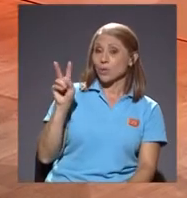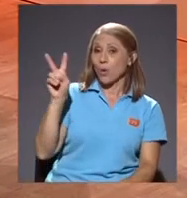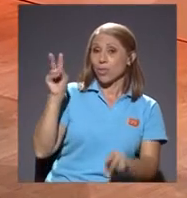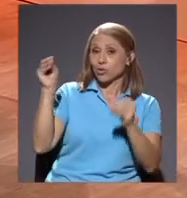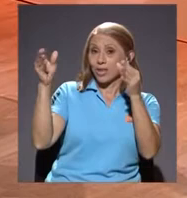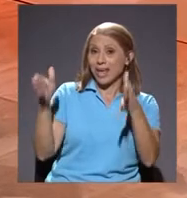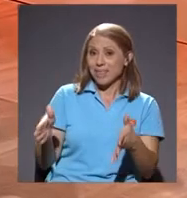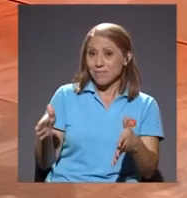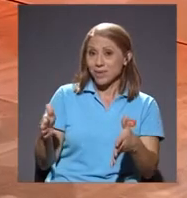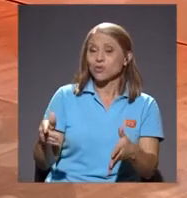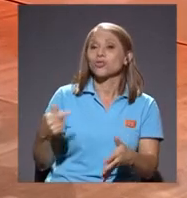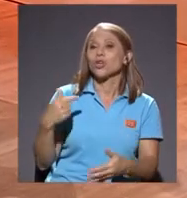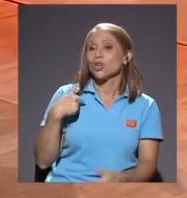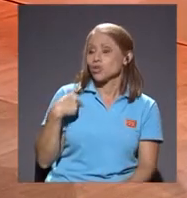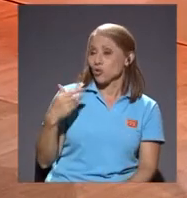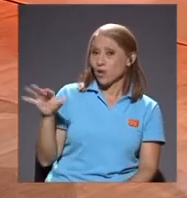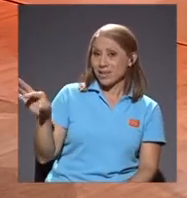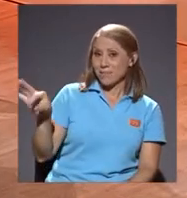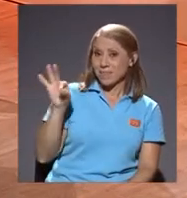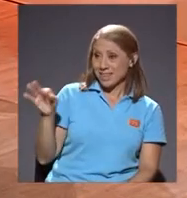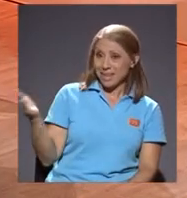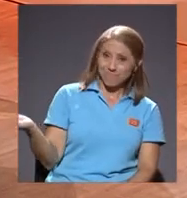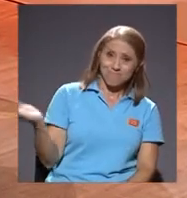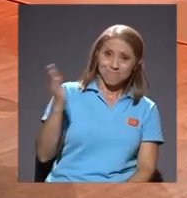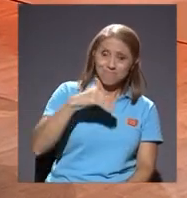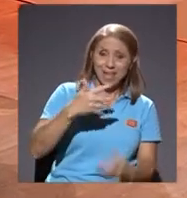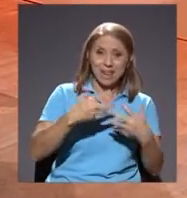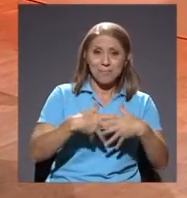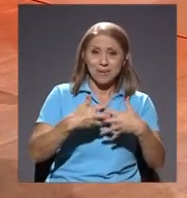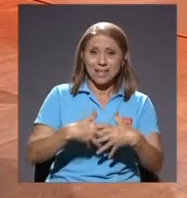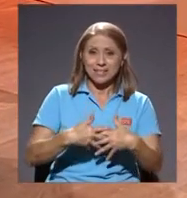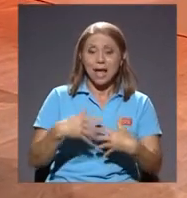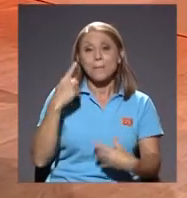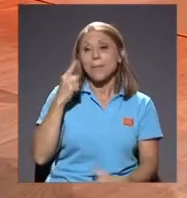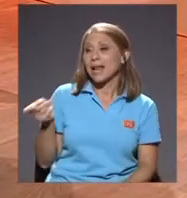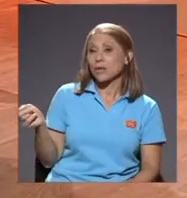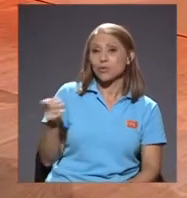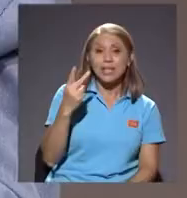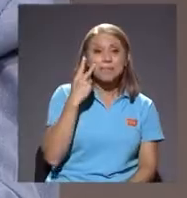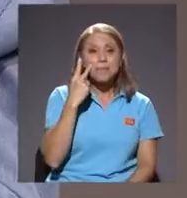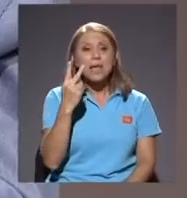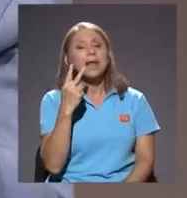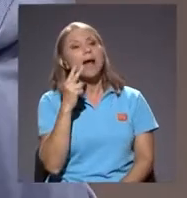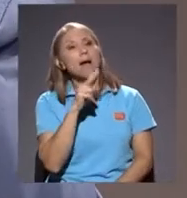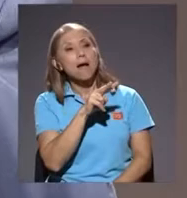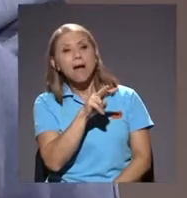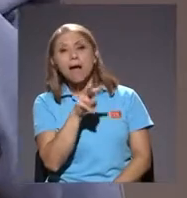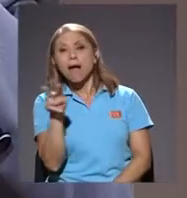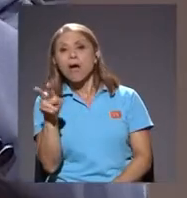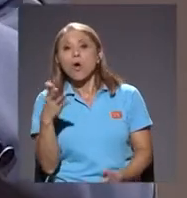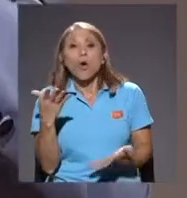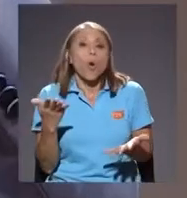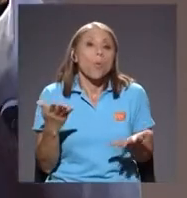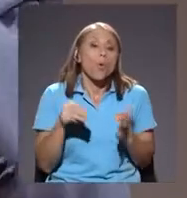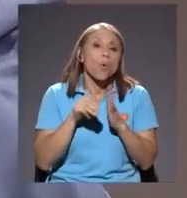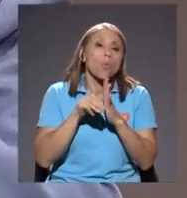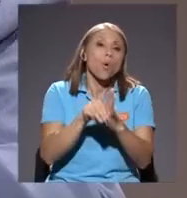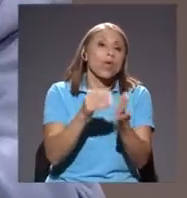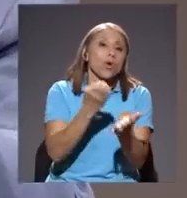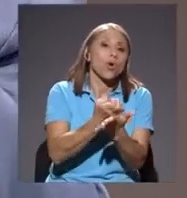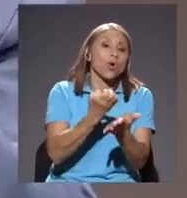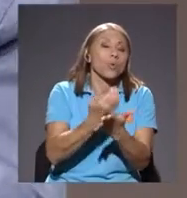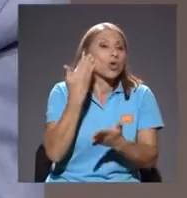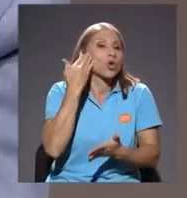a nuestra empresa era para que vieran como un modelo económico que es no sé quién lo inventó y cuando se